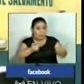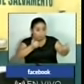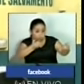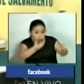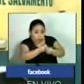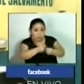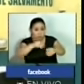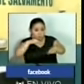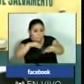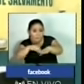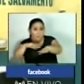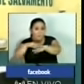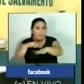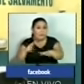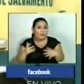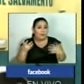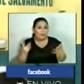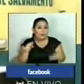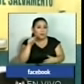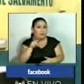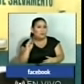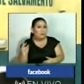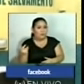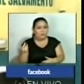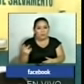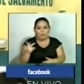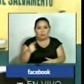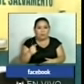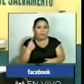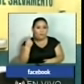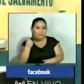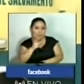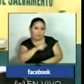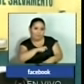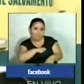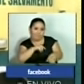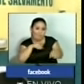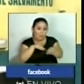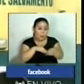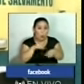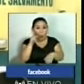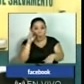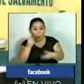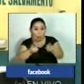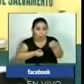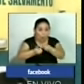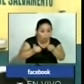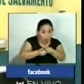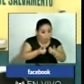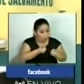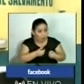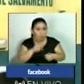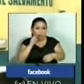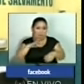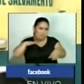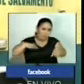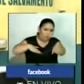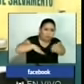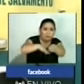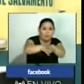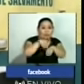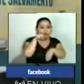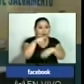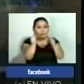de tránsito. Esto pues por la misma imprudencia del conductor, la misma distracción, el exceso de velocidad, son de los